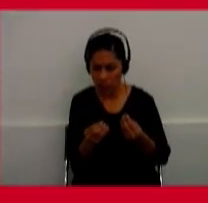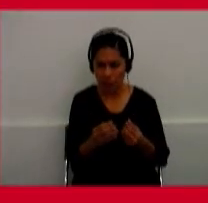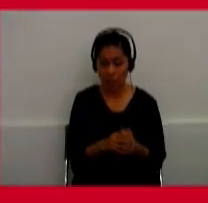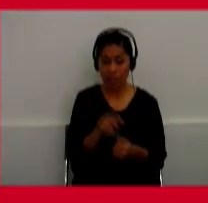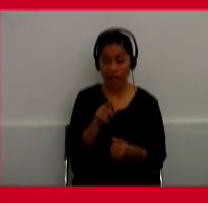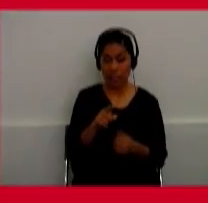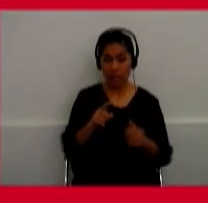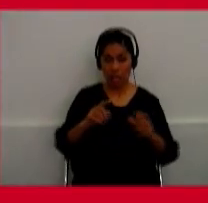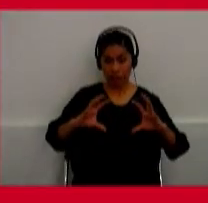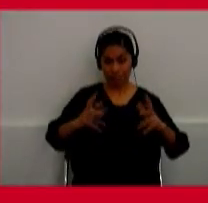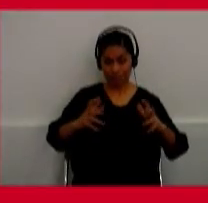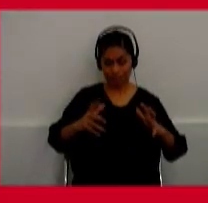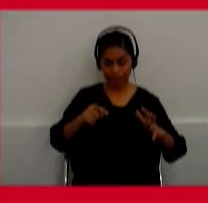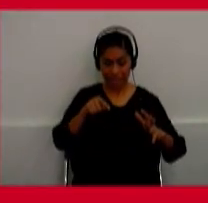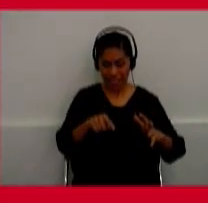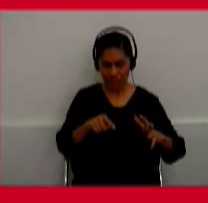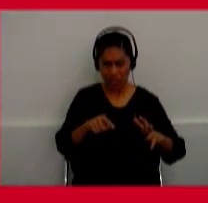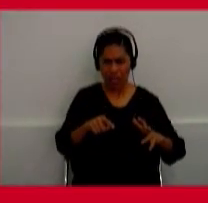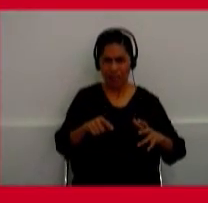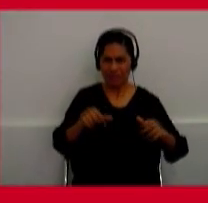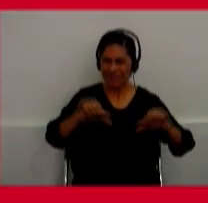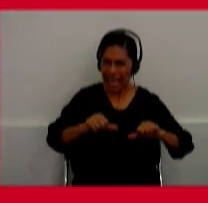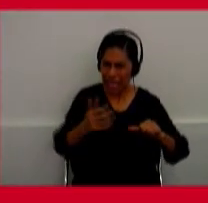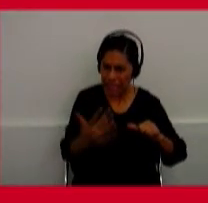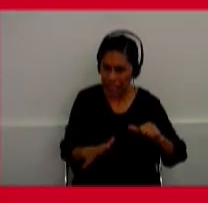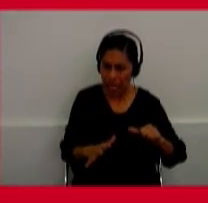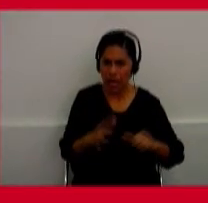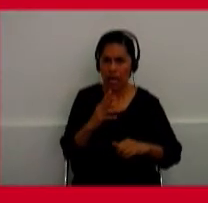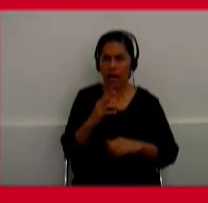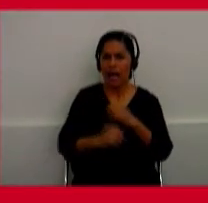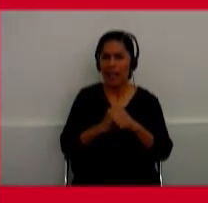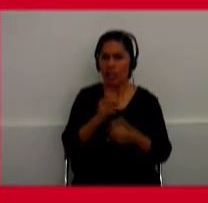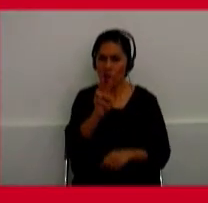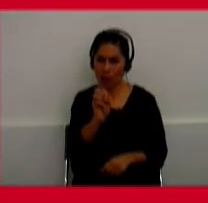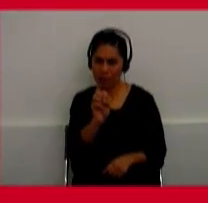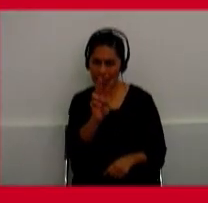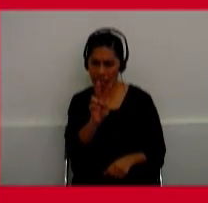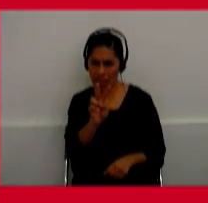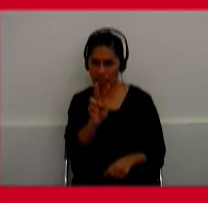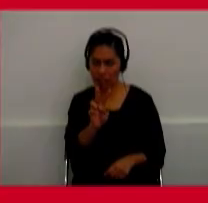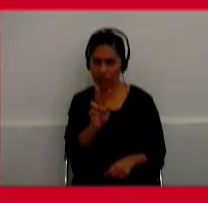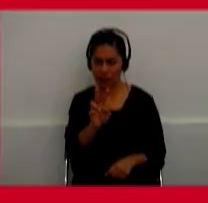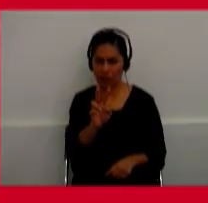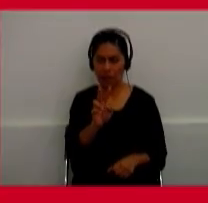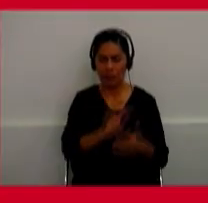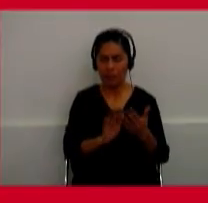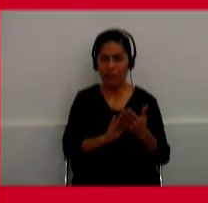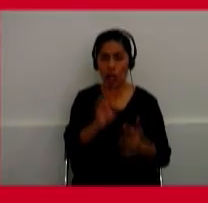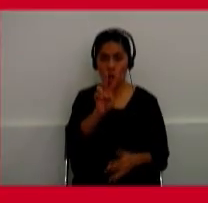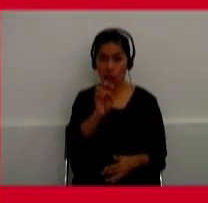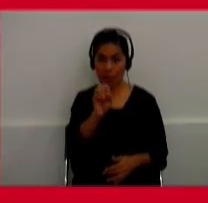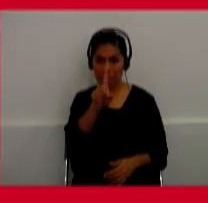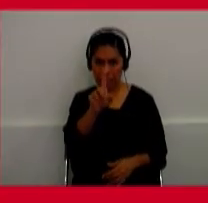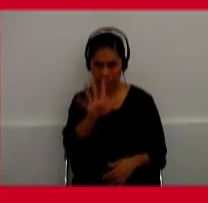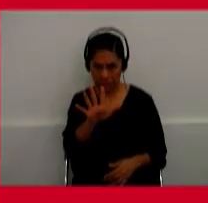este modo de falla ya había aparecido en el 2015 en Toromocho, en Minera Chinalco. En el 2015,